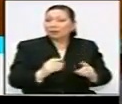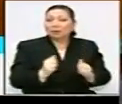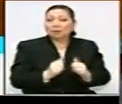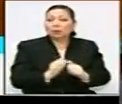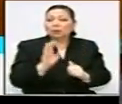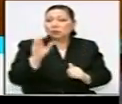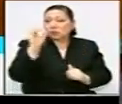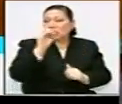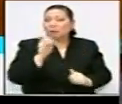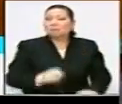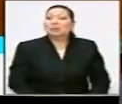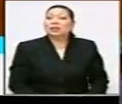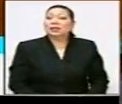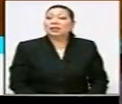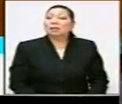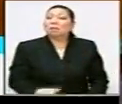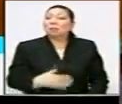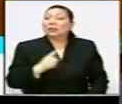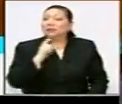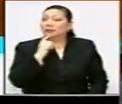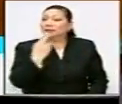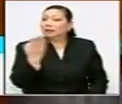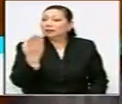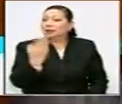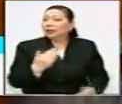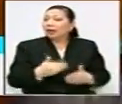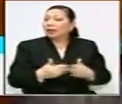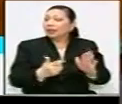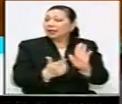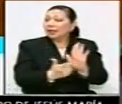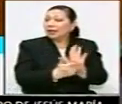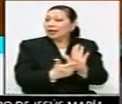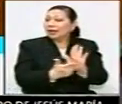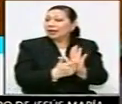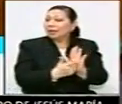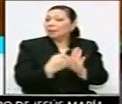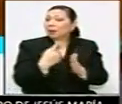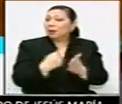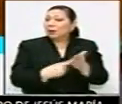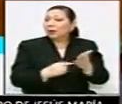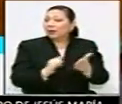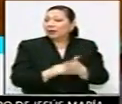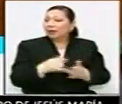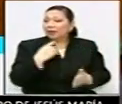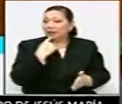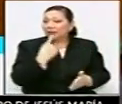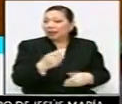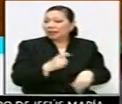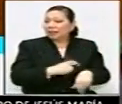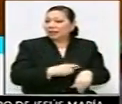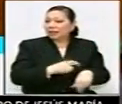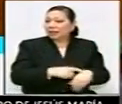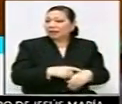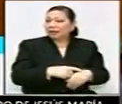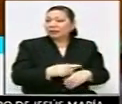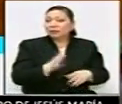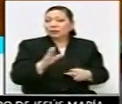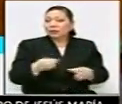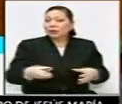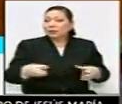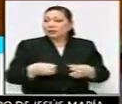por sus opiniones y jamás podrán ser reconvenidos ante la ley por las que hubieren manifestado en el tiempo del desempeño de su